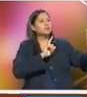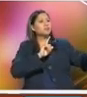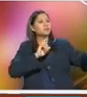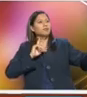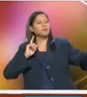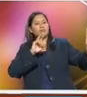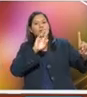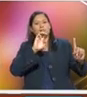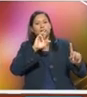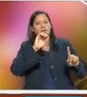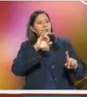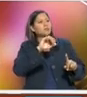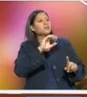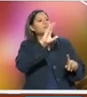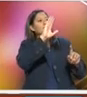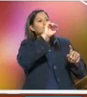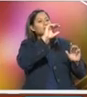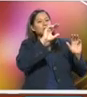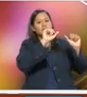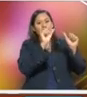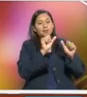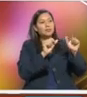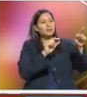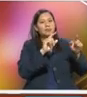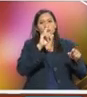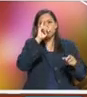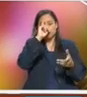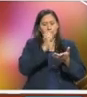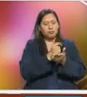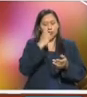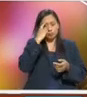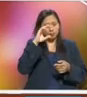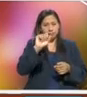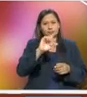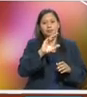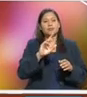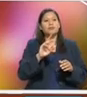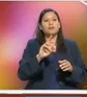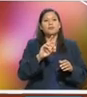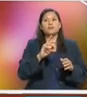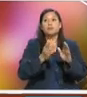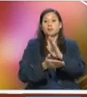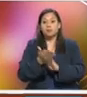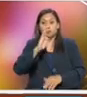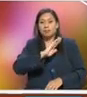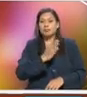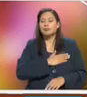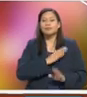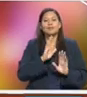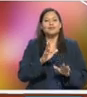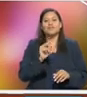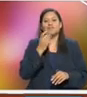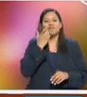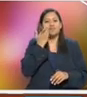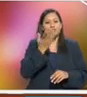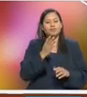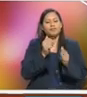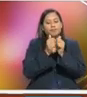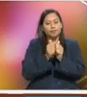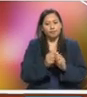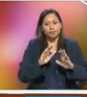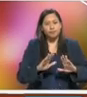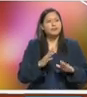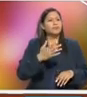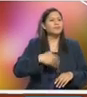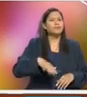el gran artista, quien a partir de ese momento decidió no regresar a su natal España y dedicarse